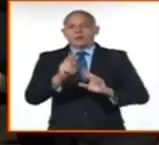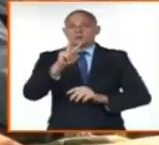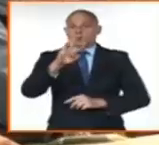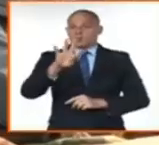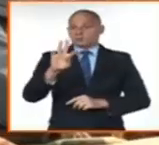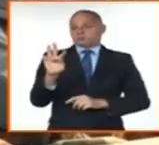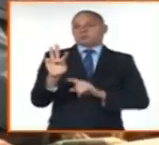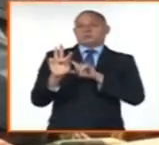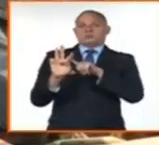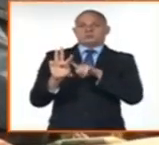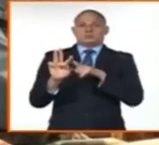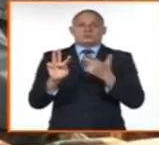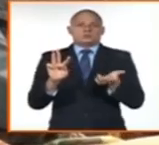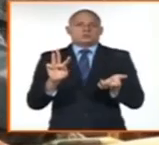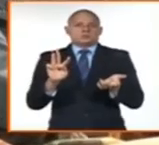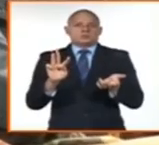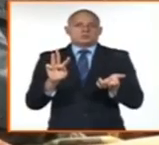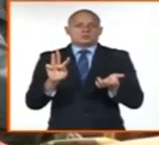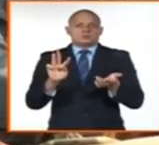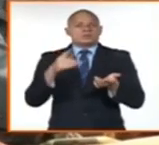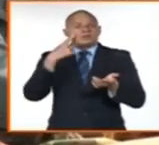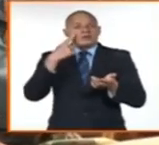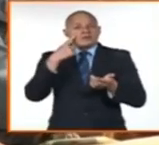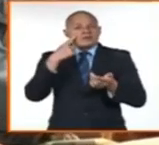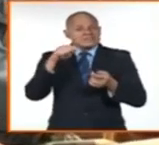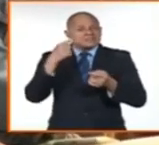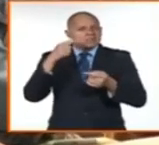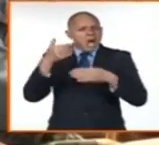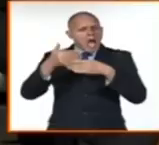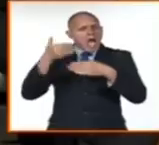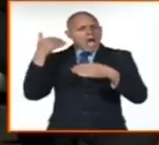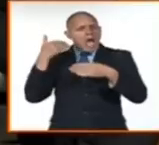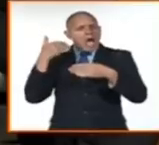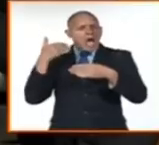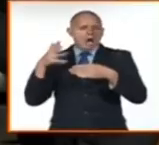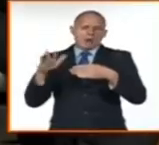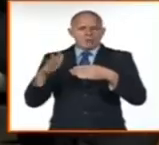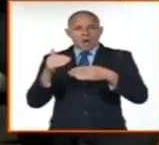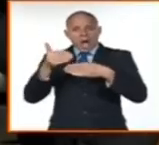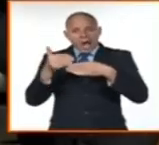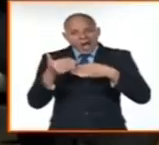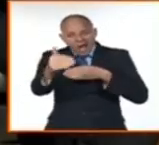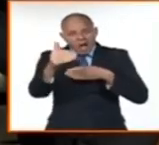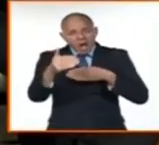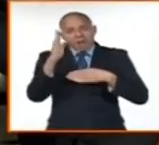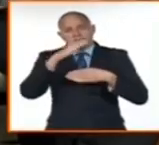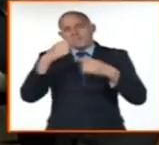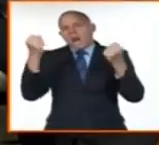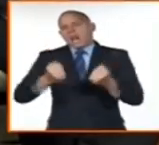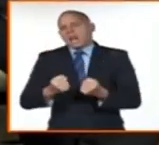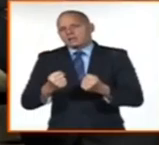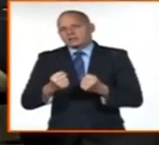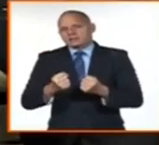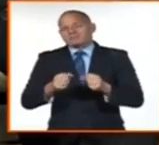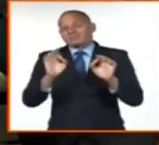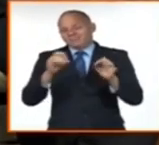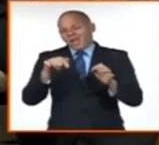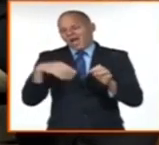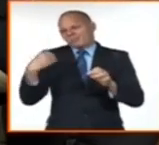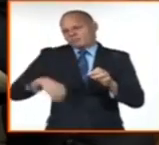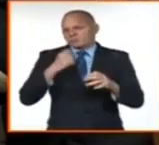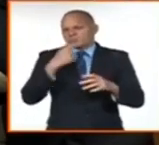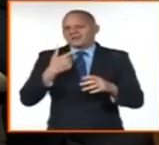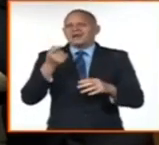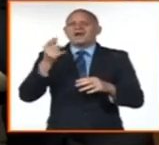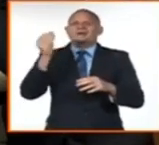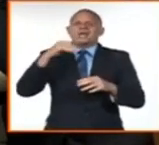distinta. Se reactivó el título 3 de la ley Helms-Burton, que siempre se había aprobado, pero nunca se había aplicado en su verdadera